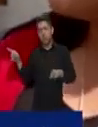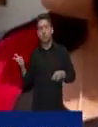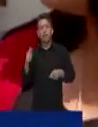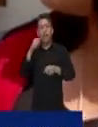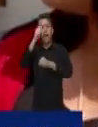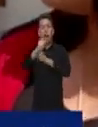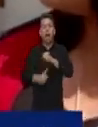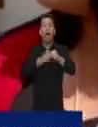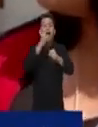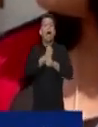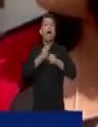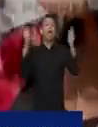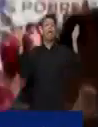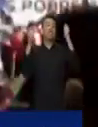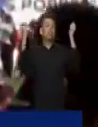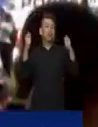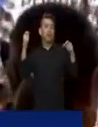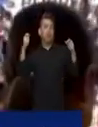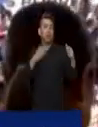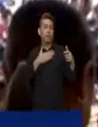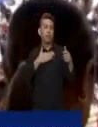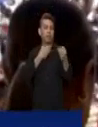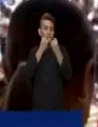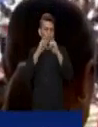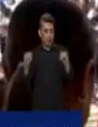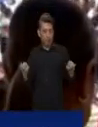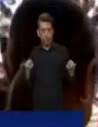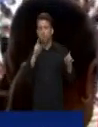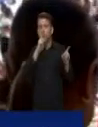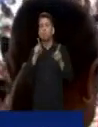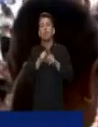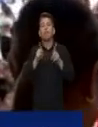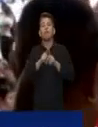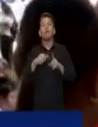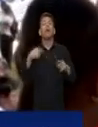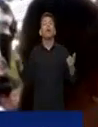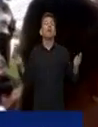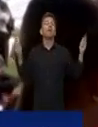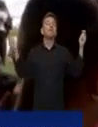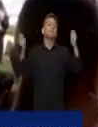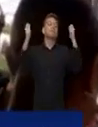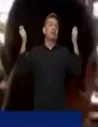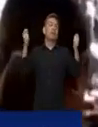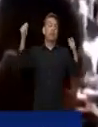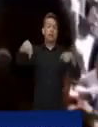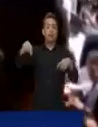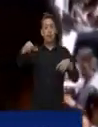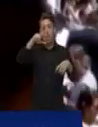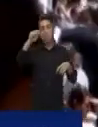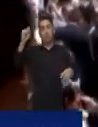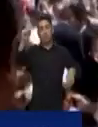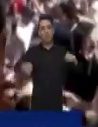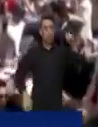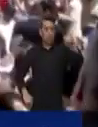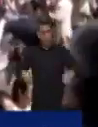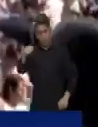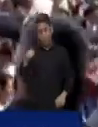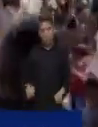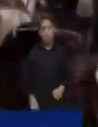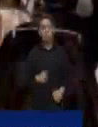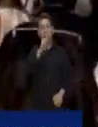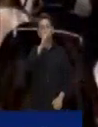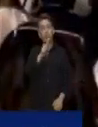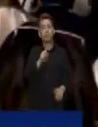independencia. Pero además, estamos celebrando en este mes los 175